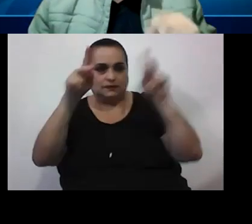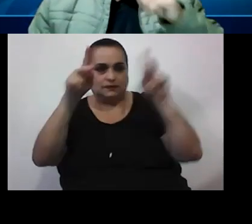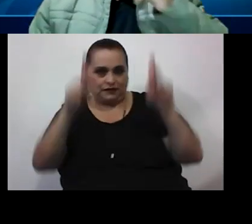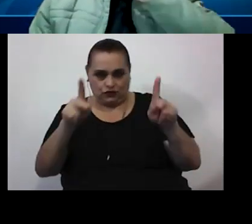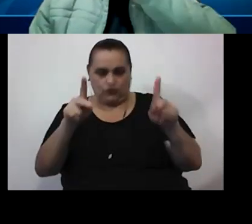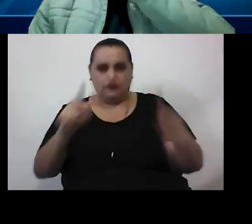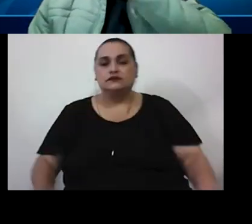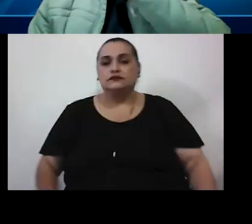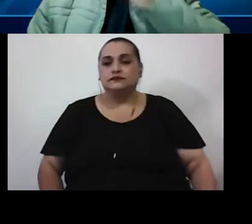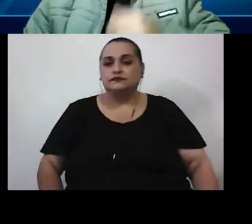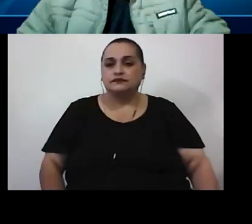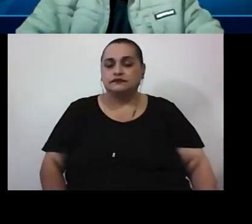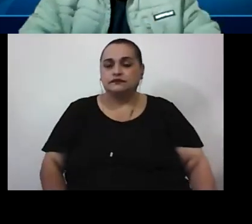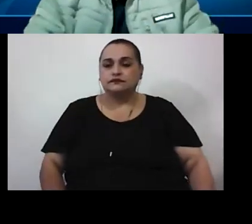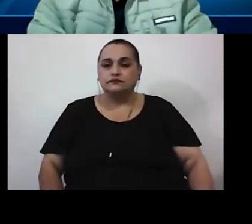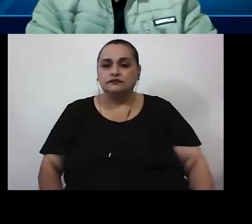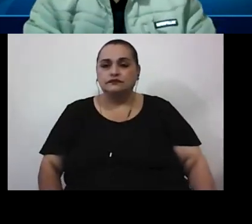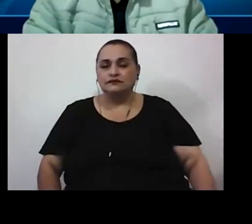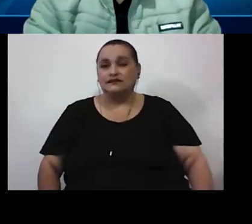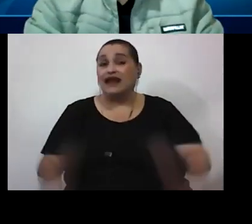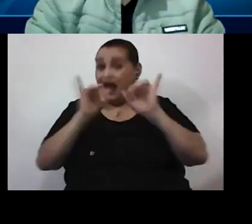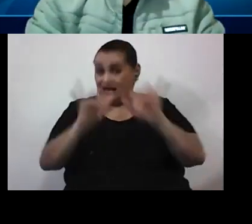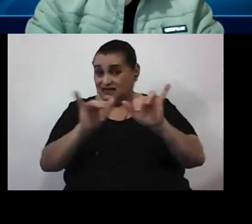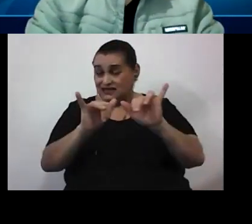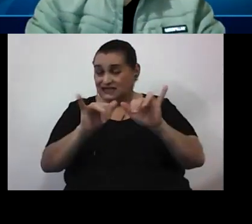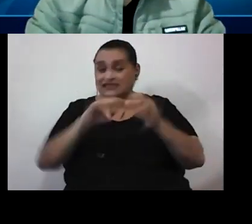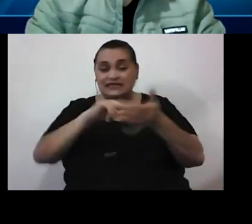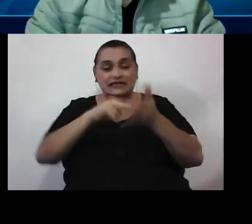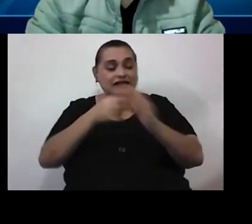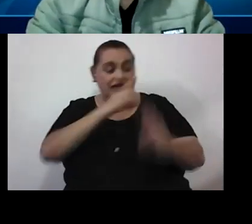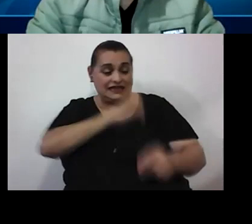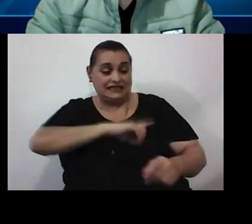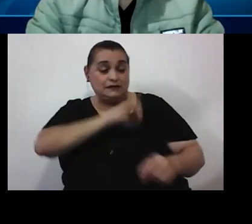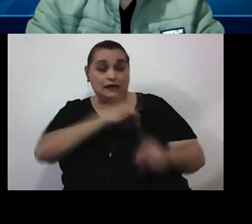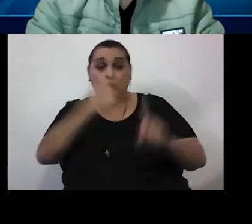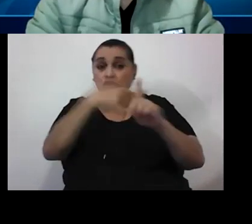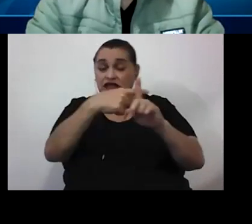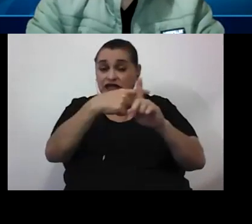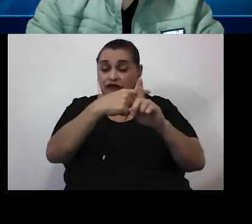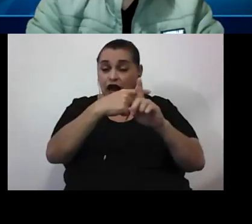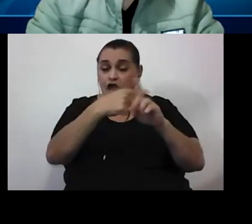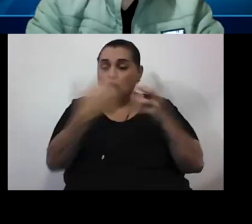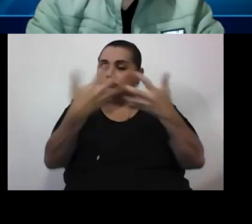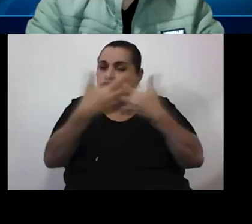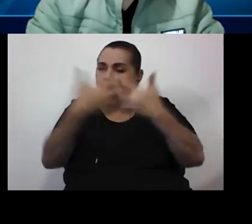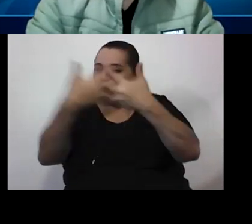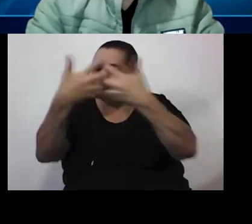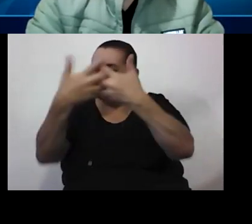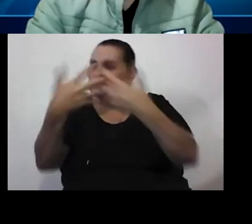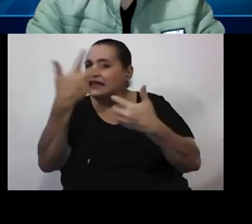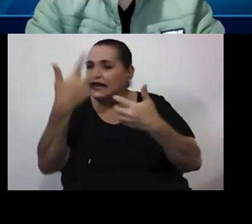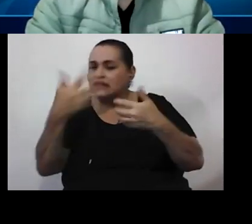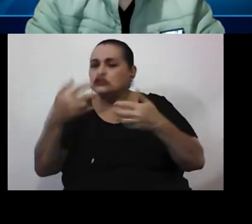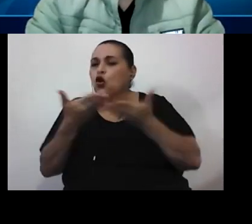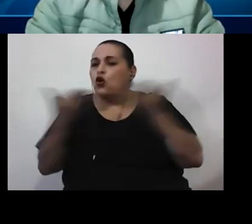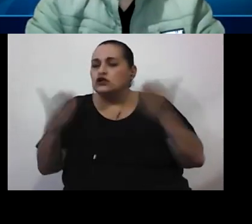personas. Así las cosas, la disciplina positiva va a combinar tres aspectos fundamentales.